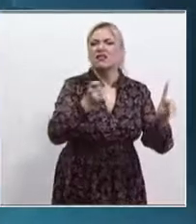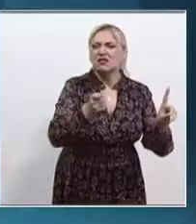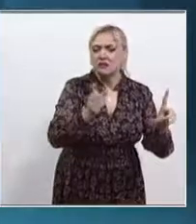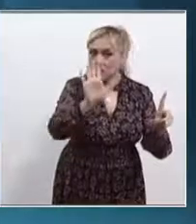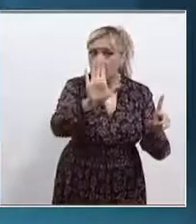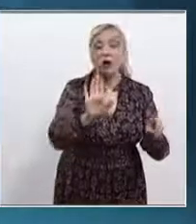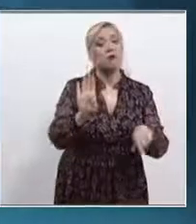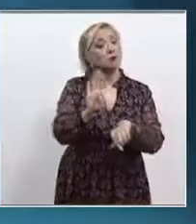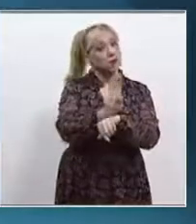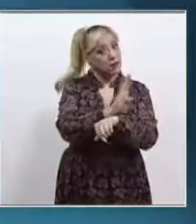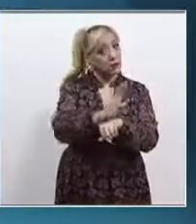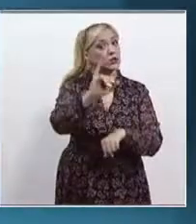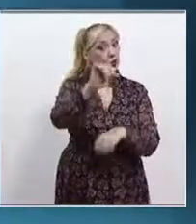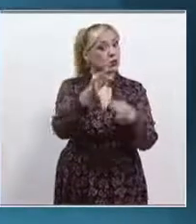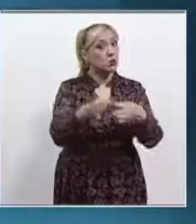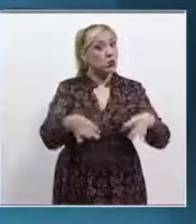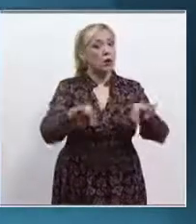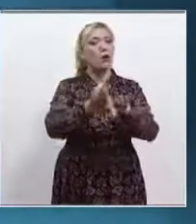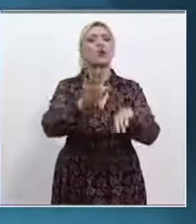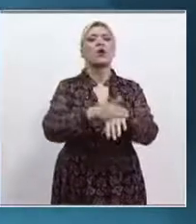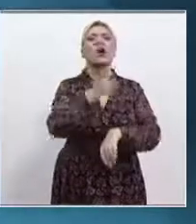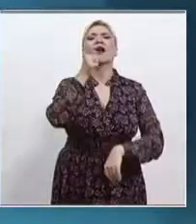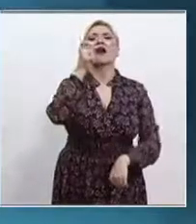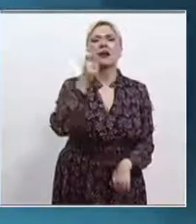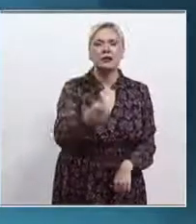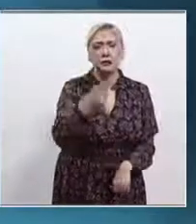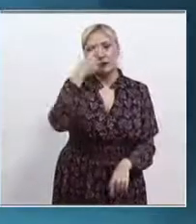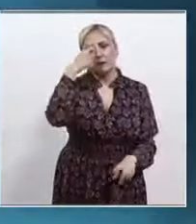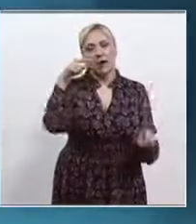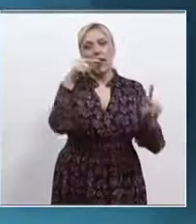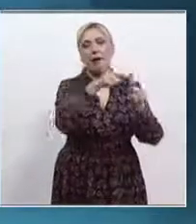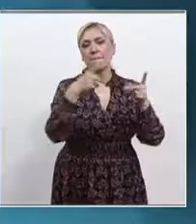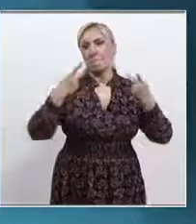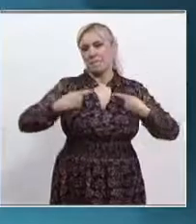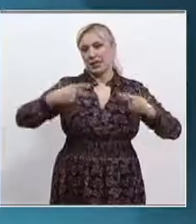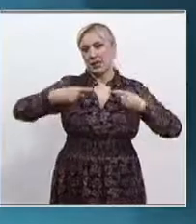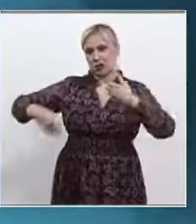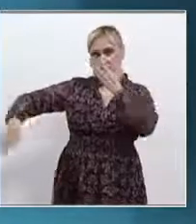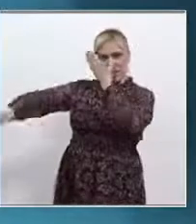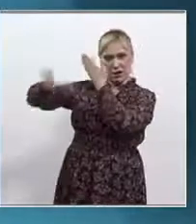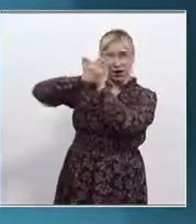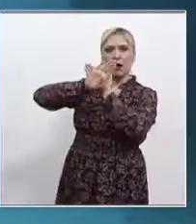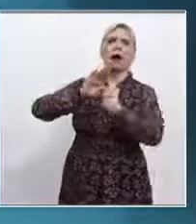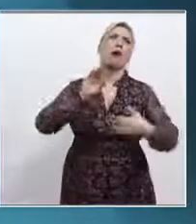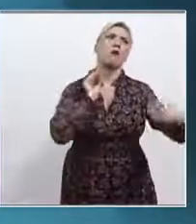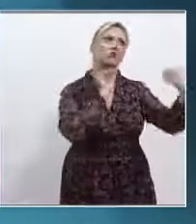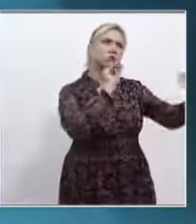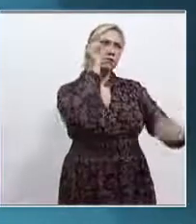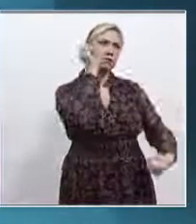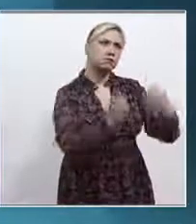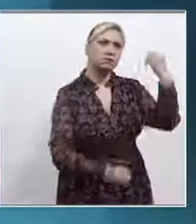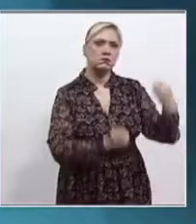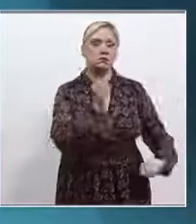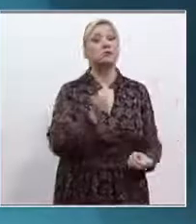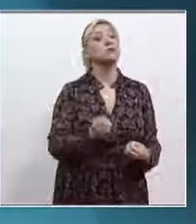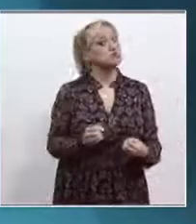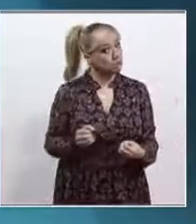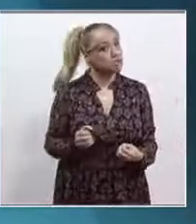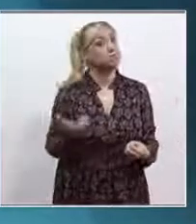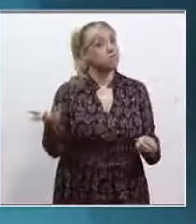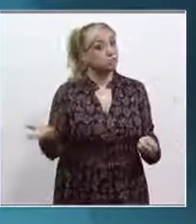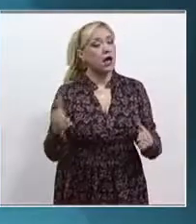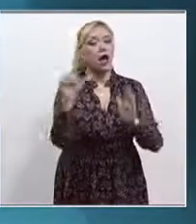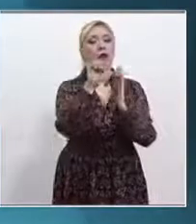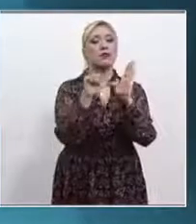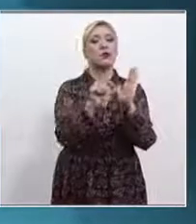la acción penal al haberse satisfecho el interés particular de la víctima u ofendido en la vía penal. Explicó que ello es así, pues el